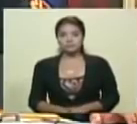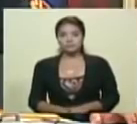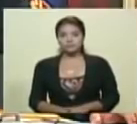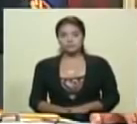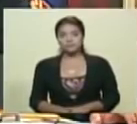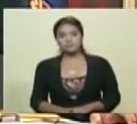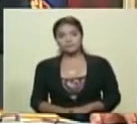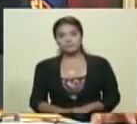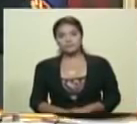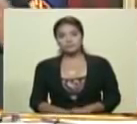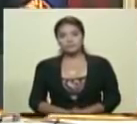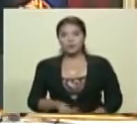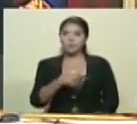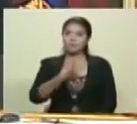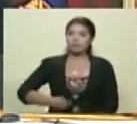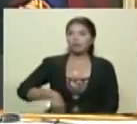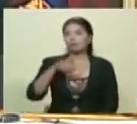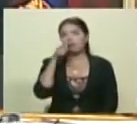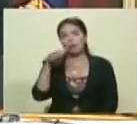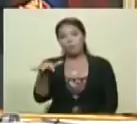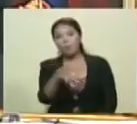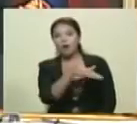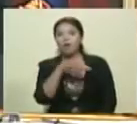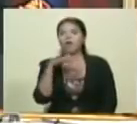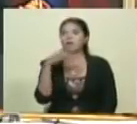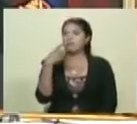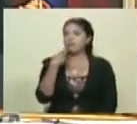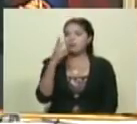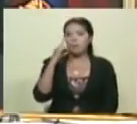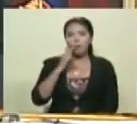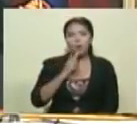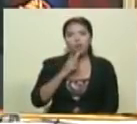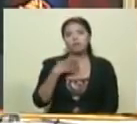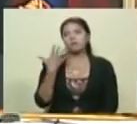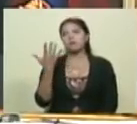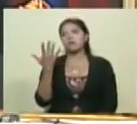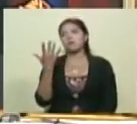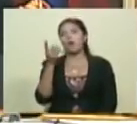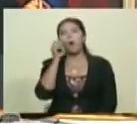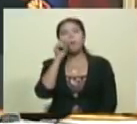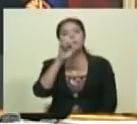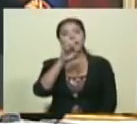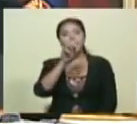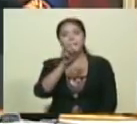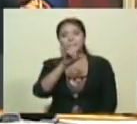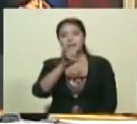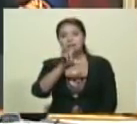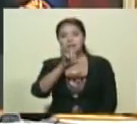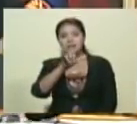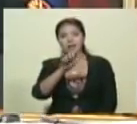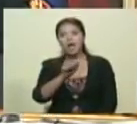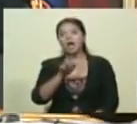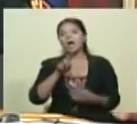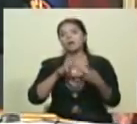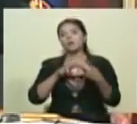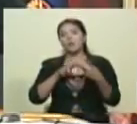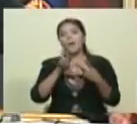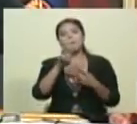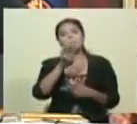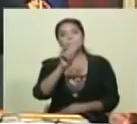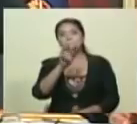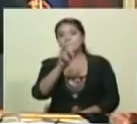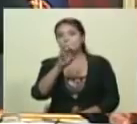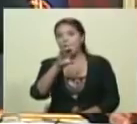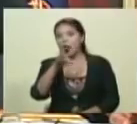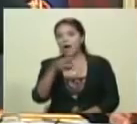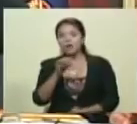Y soy un presidente de pueblo y nosotros hablamos de Bolívar, de Emiliano Zapata, de Pancho Villa, de Sandino,